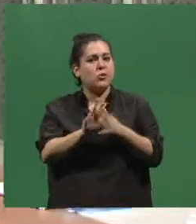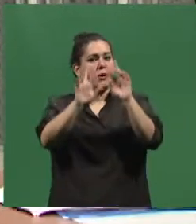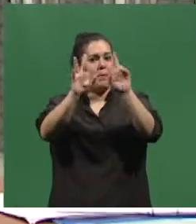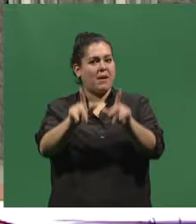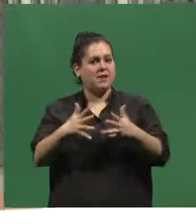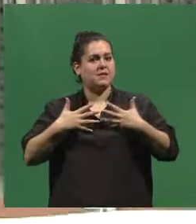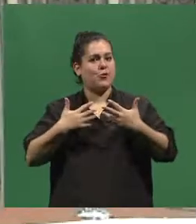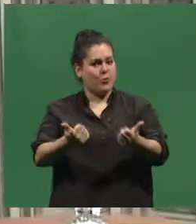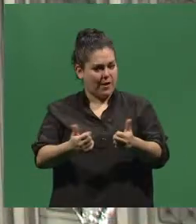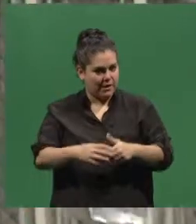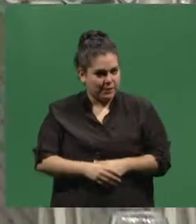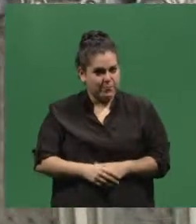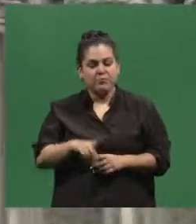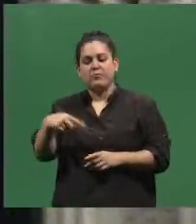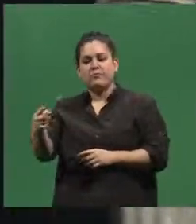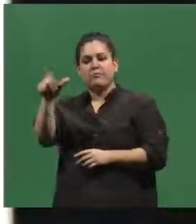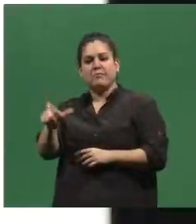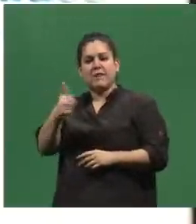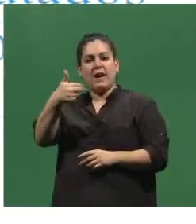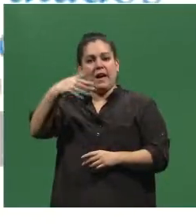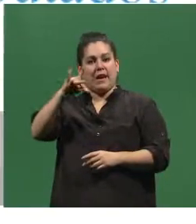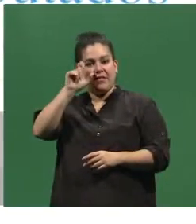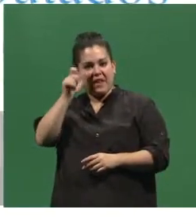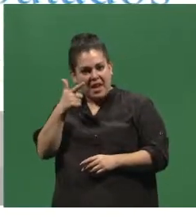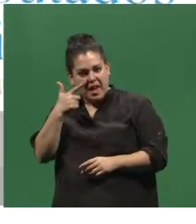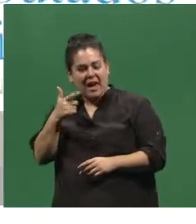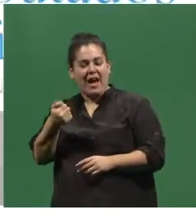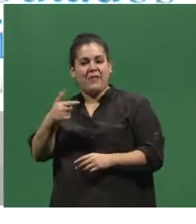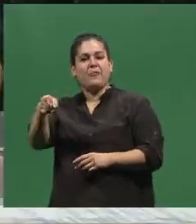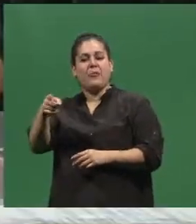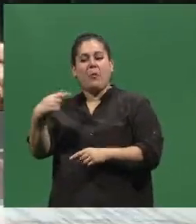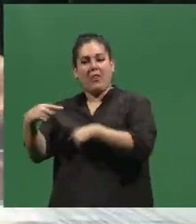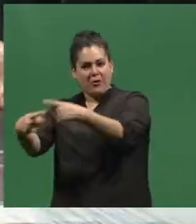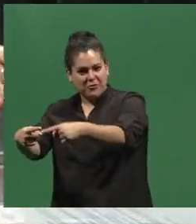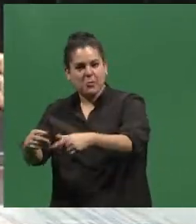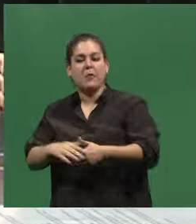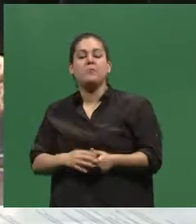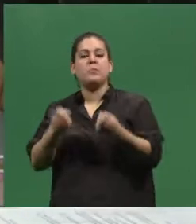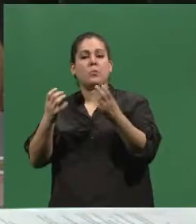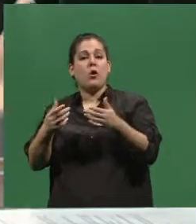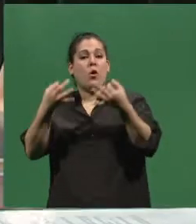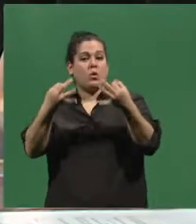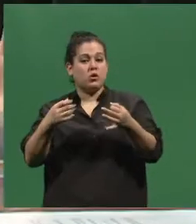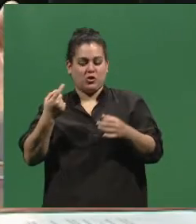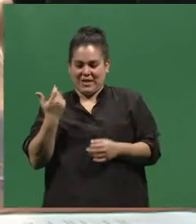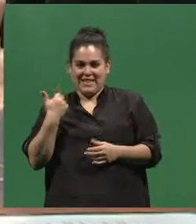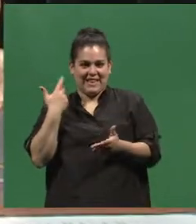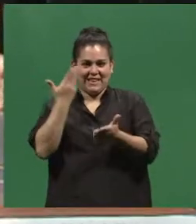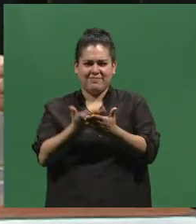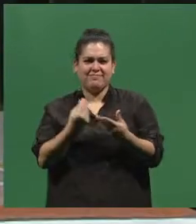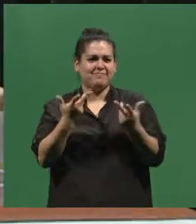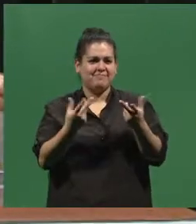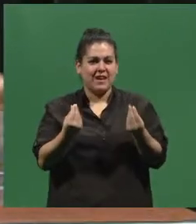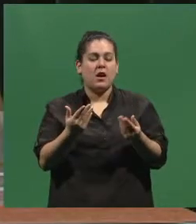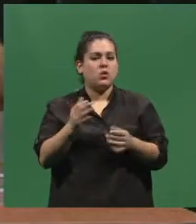de alimentación saludable. Andrea, ¿podés terminar el concepto? Andrea nos explicaba. Sí, justo lo que ya estaba planteando recién era si